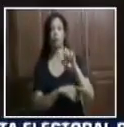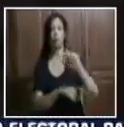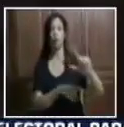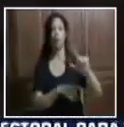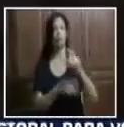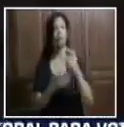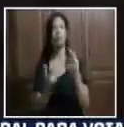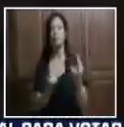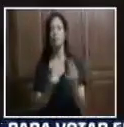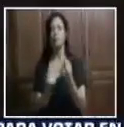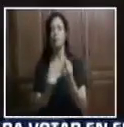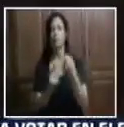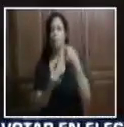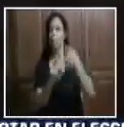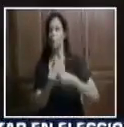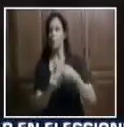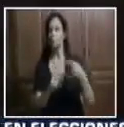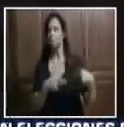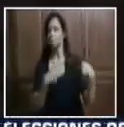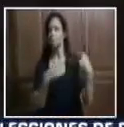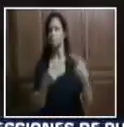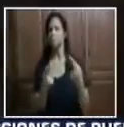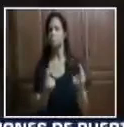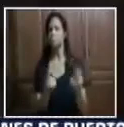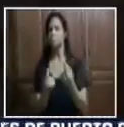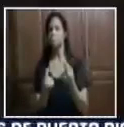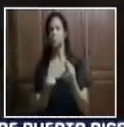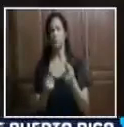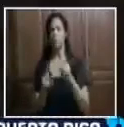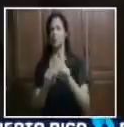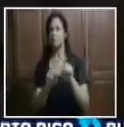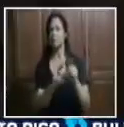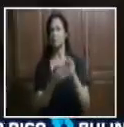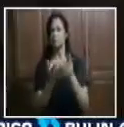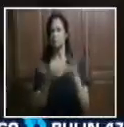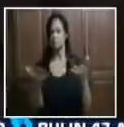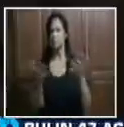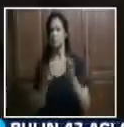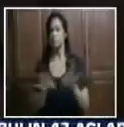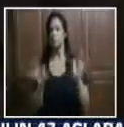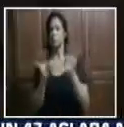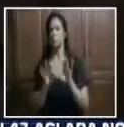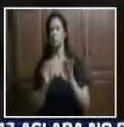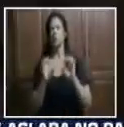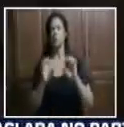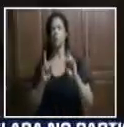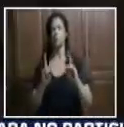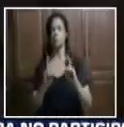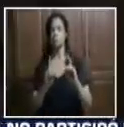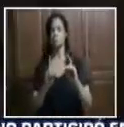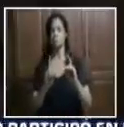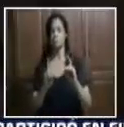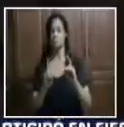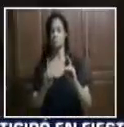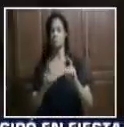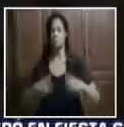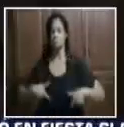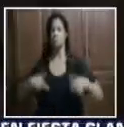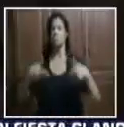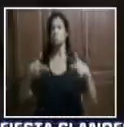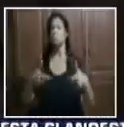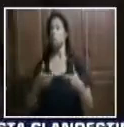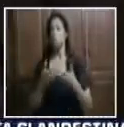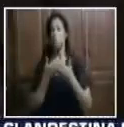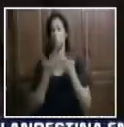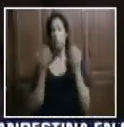transición? Había varias cosas importantes en educación para el momento de la transición, pero no había nada más importante